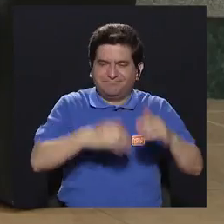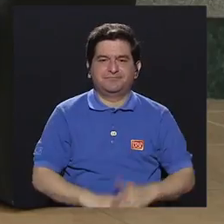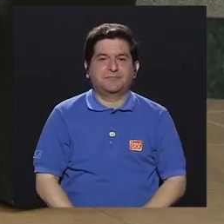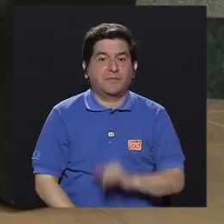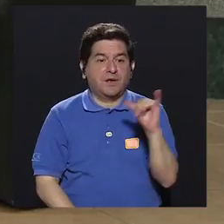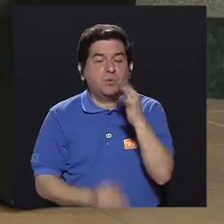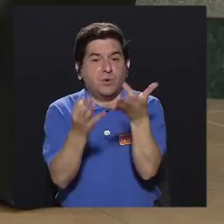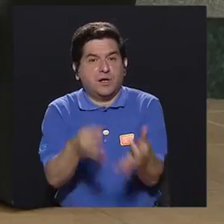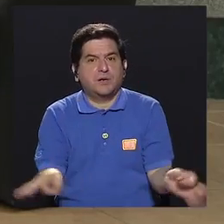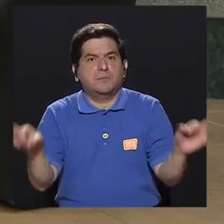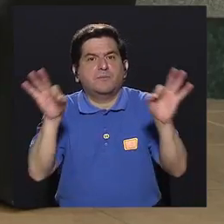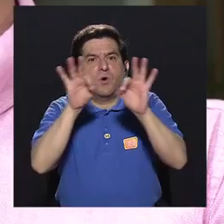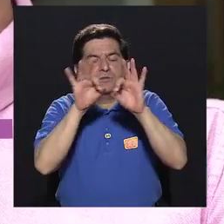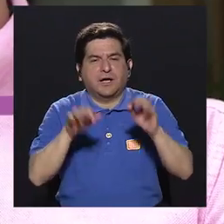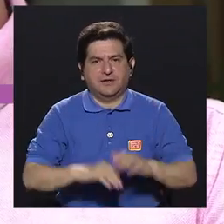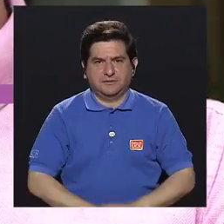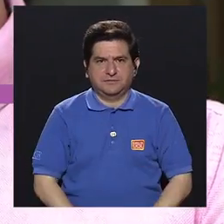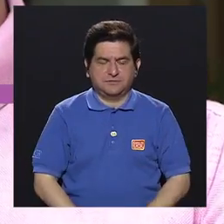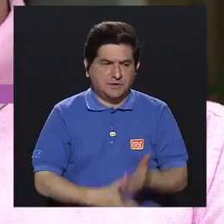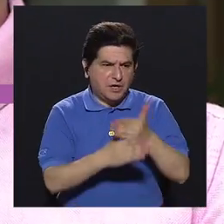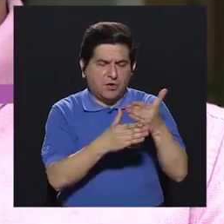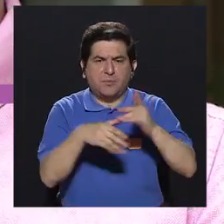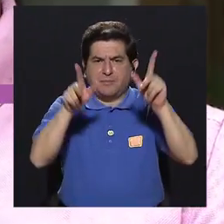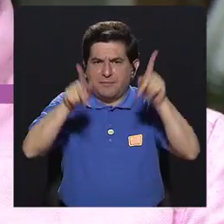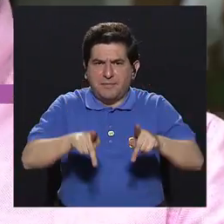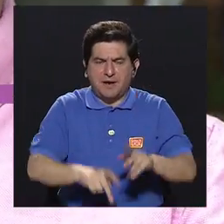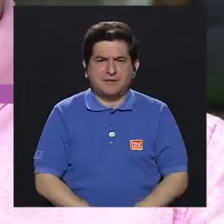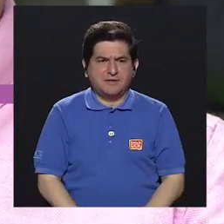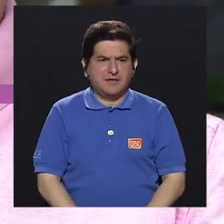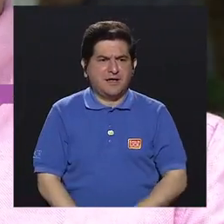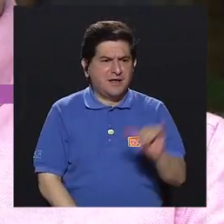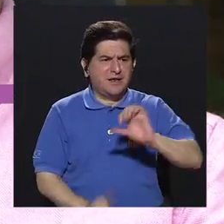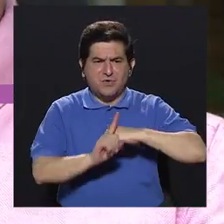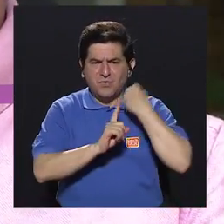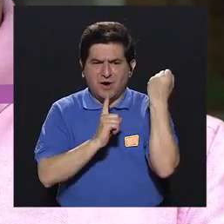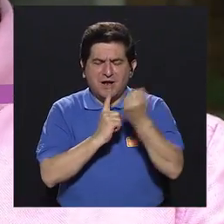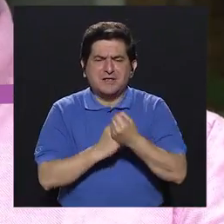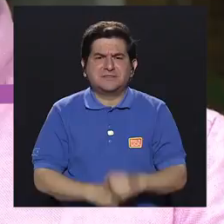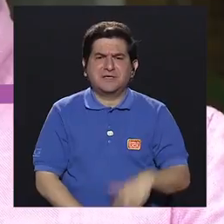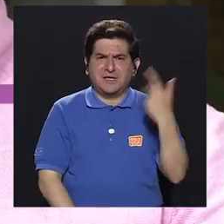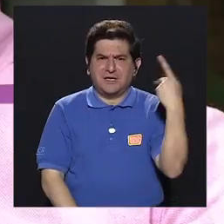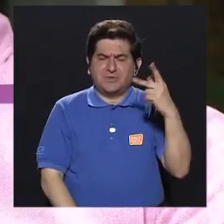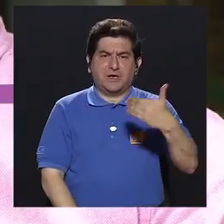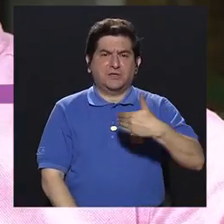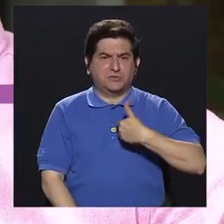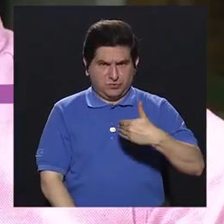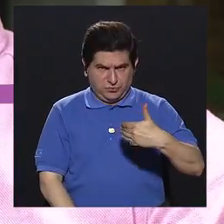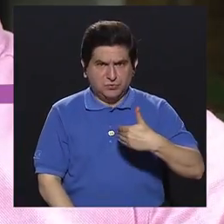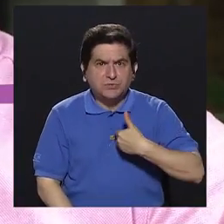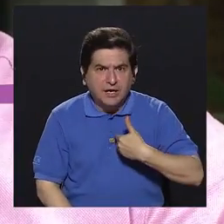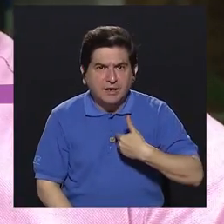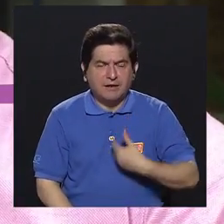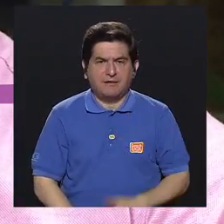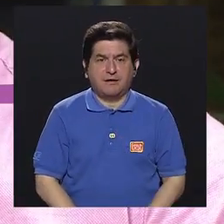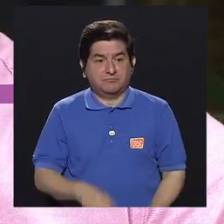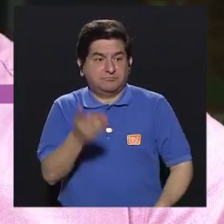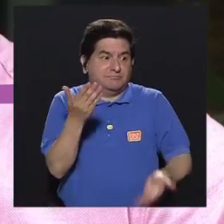es importante pues, compartir con la gente que los mismos factores de riesgo que tenemos